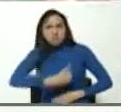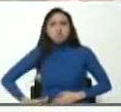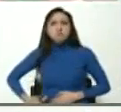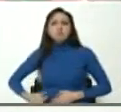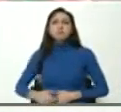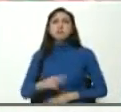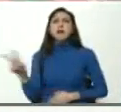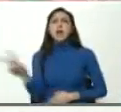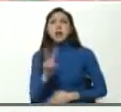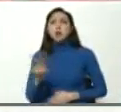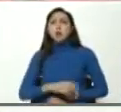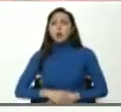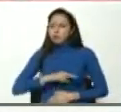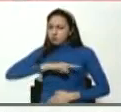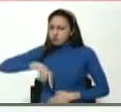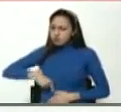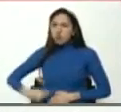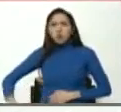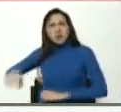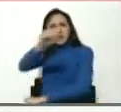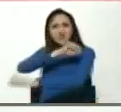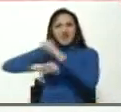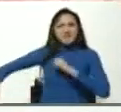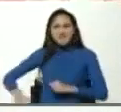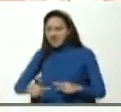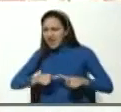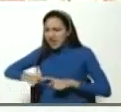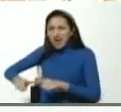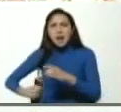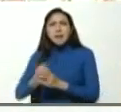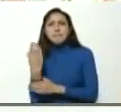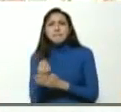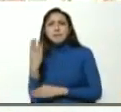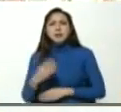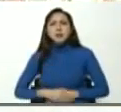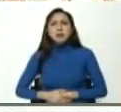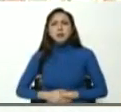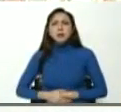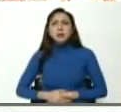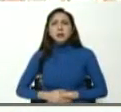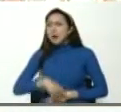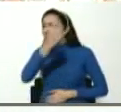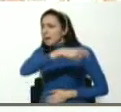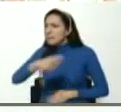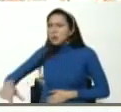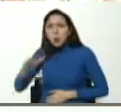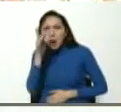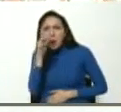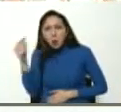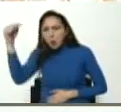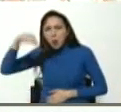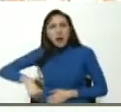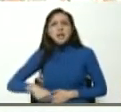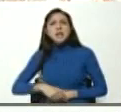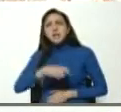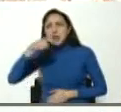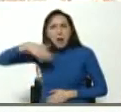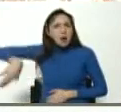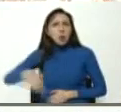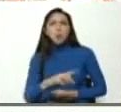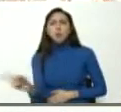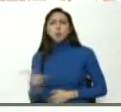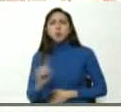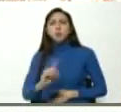tenemos que ir a defender el palacio de miraflores aquí nadie se puede burlar de la voluntad popular